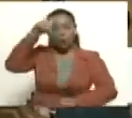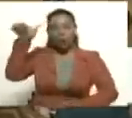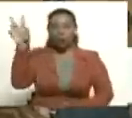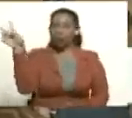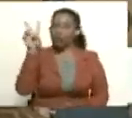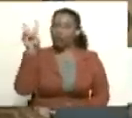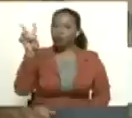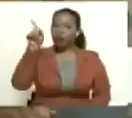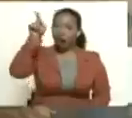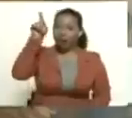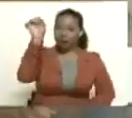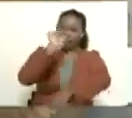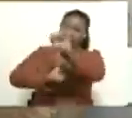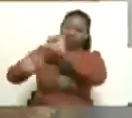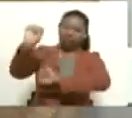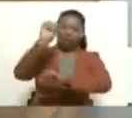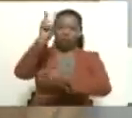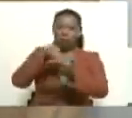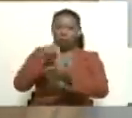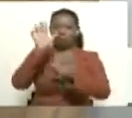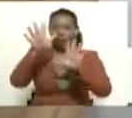pueblo allá en Dos Tienditas.